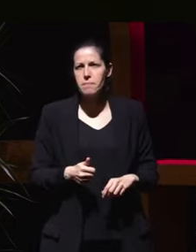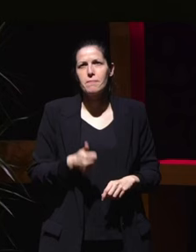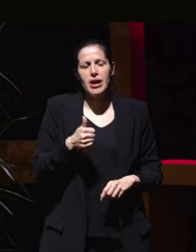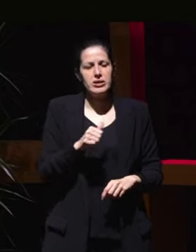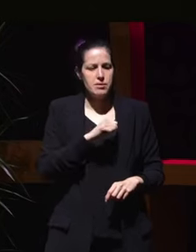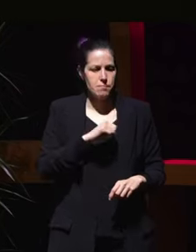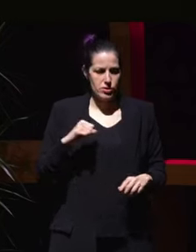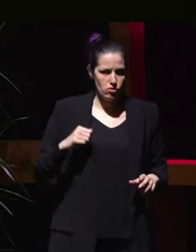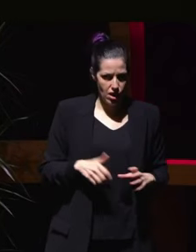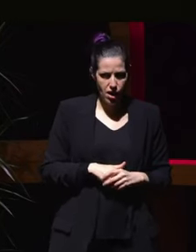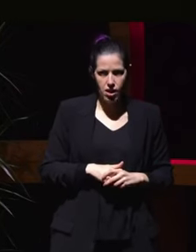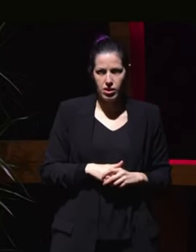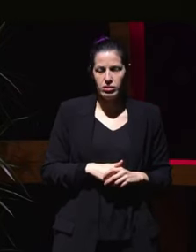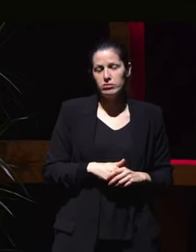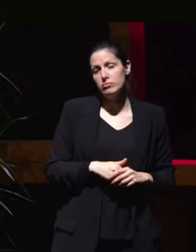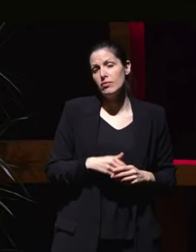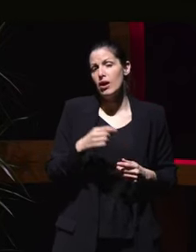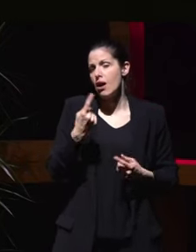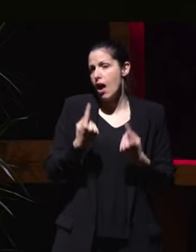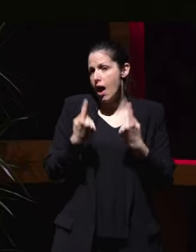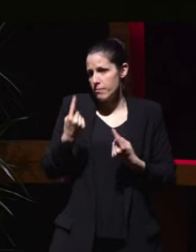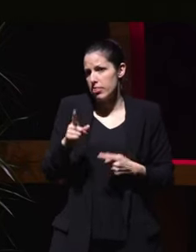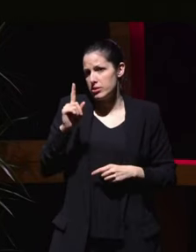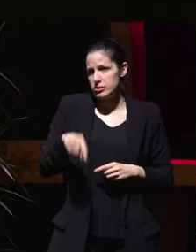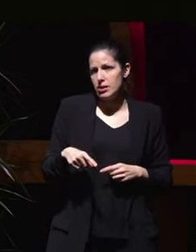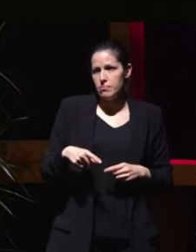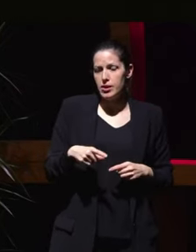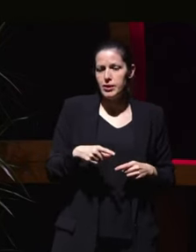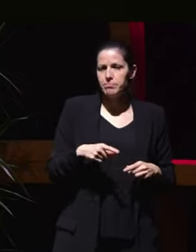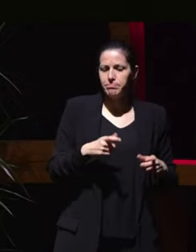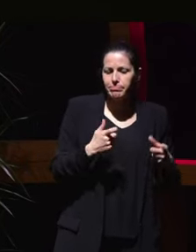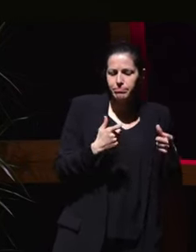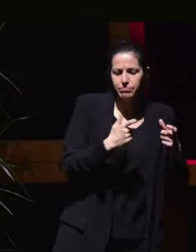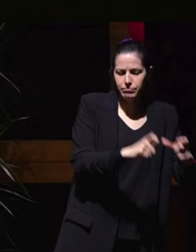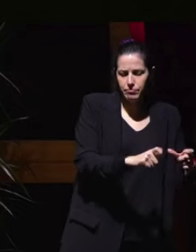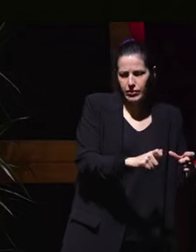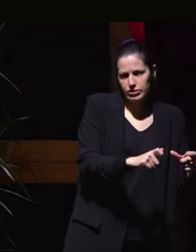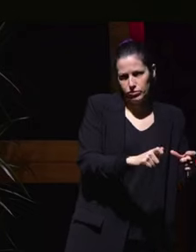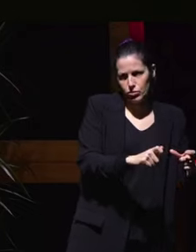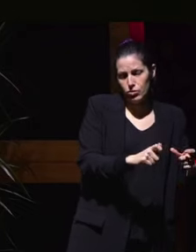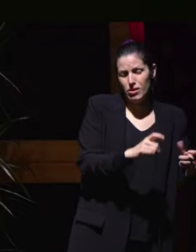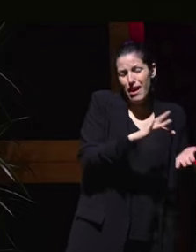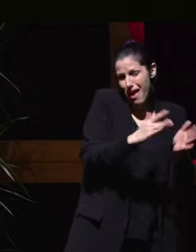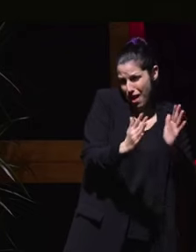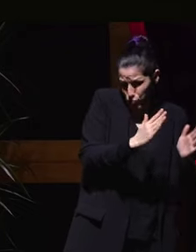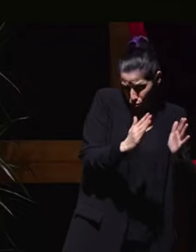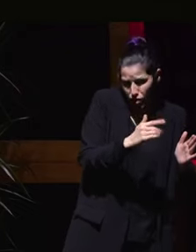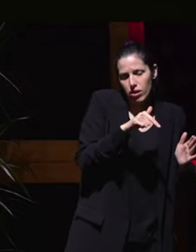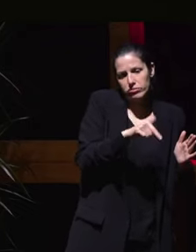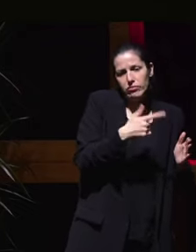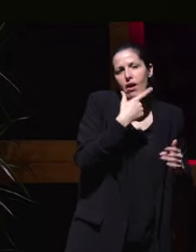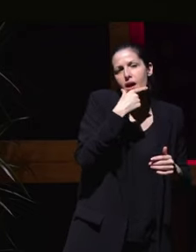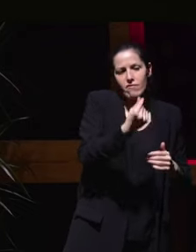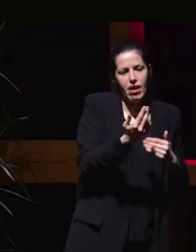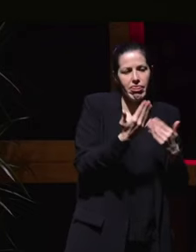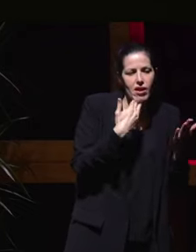nos gabinetes de comunicación, que por unha parte axudan, pero por outra tamén entorpecen. Daquela falabas directamente co entrenador, cos xogadores, e viñan o estudio,